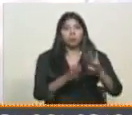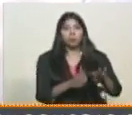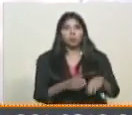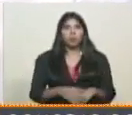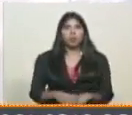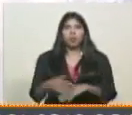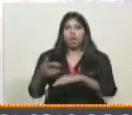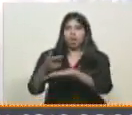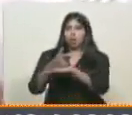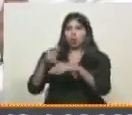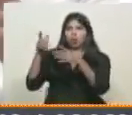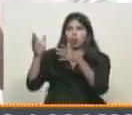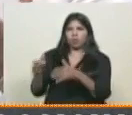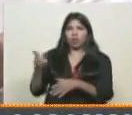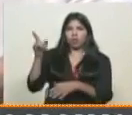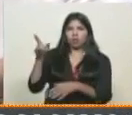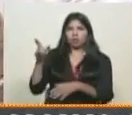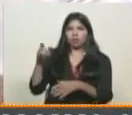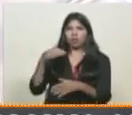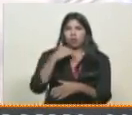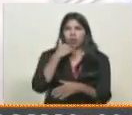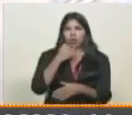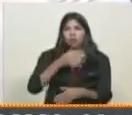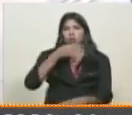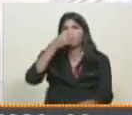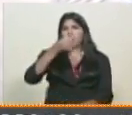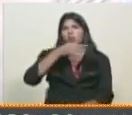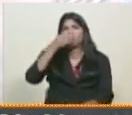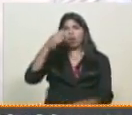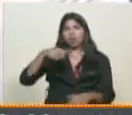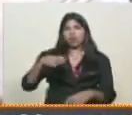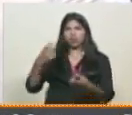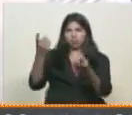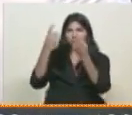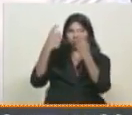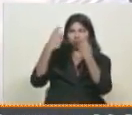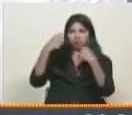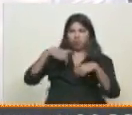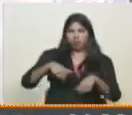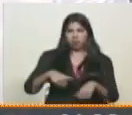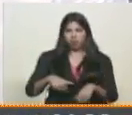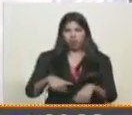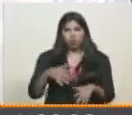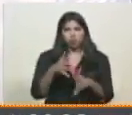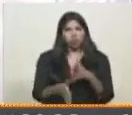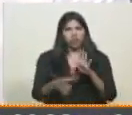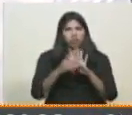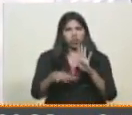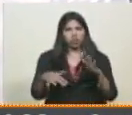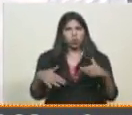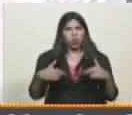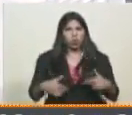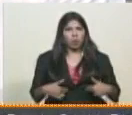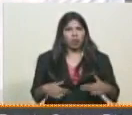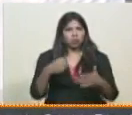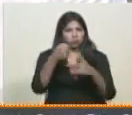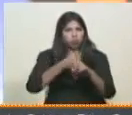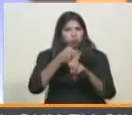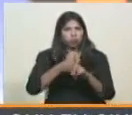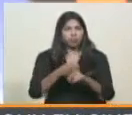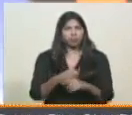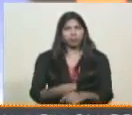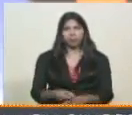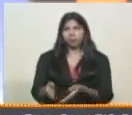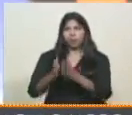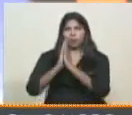que estos organismos de derechos humanos supuestamente vengan a darnos elección a nosotros los latinoamericanos sobre cómo se lucha por los derechos humanos no se